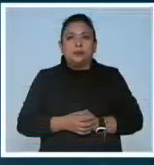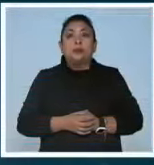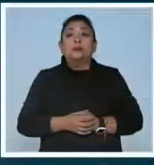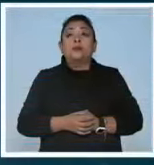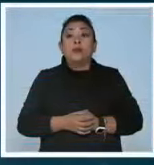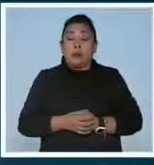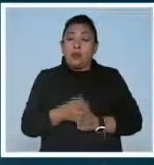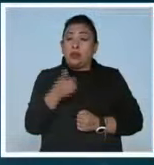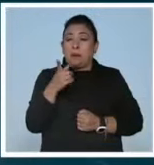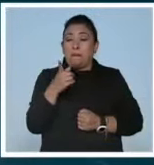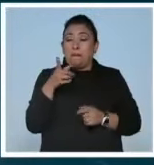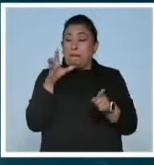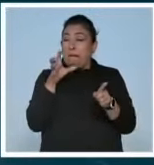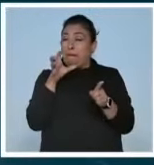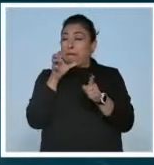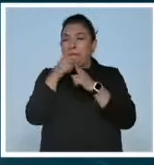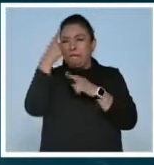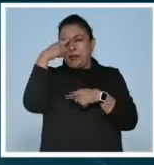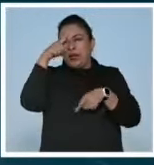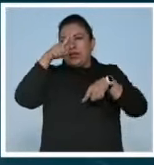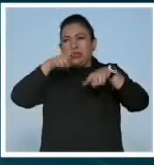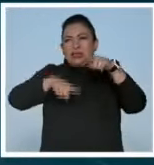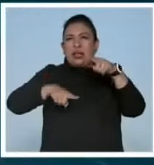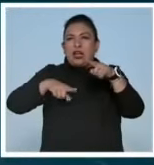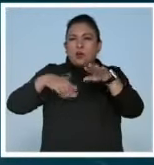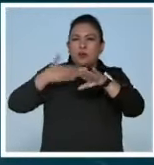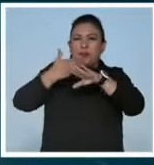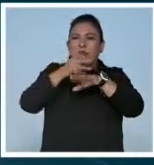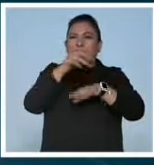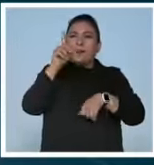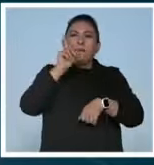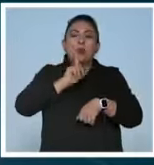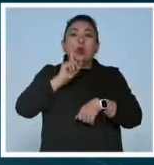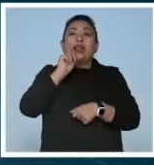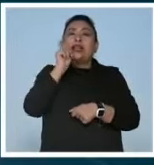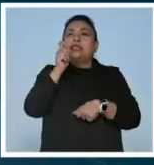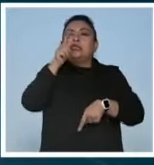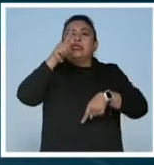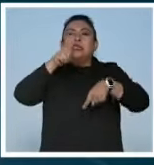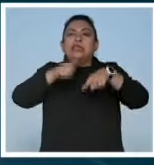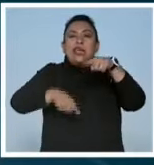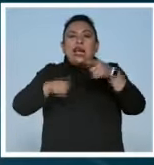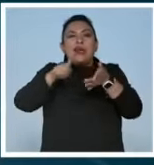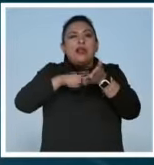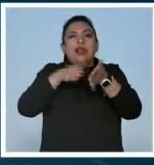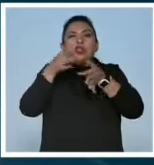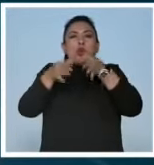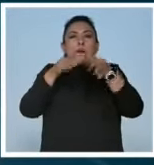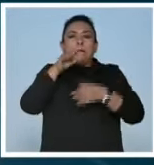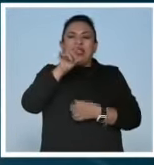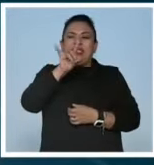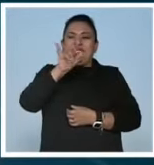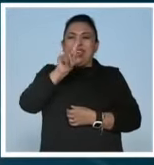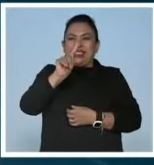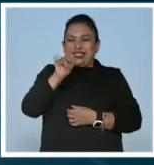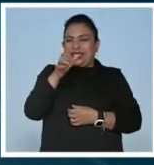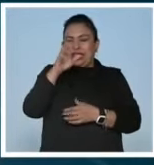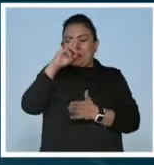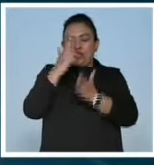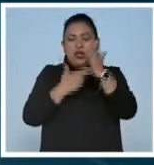Uno de los grandes retos para eliminar la violencia en contra de la mujer es erradicar la violencia mediática. ¿A qué nos referimos con